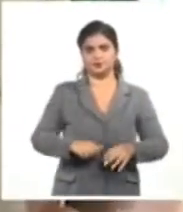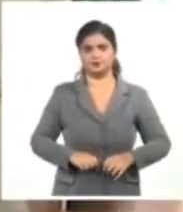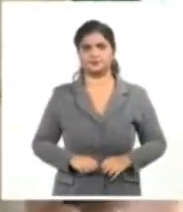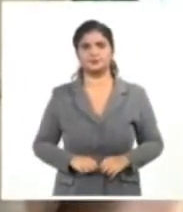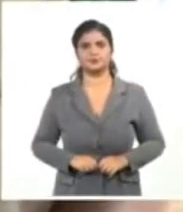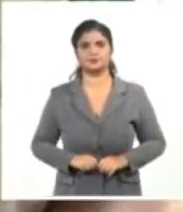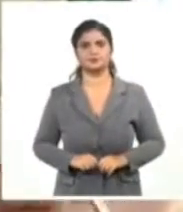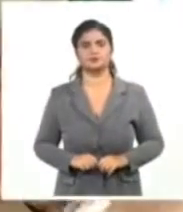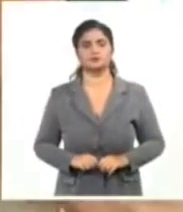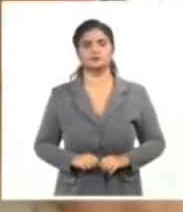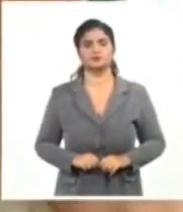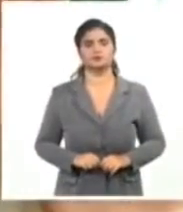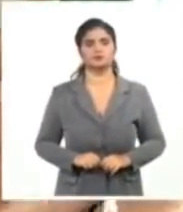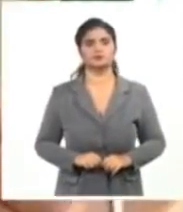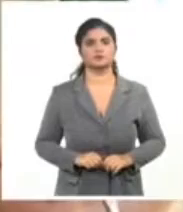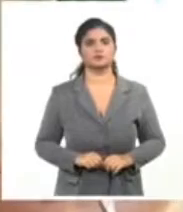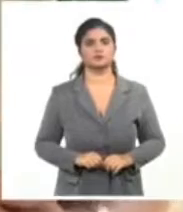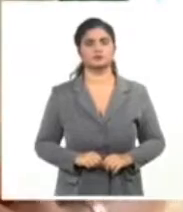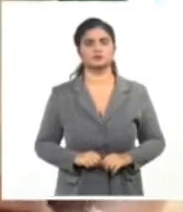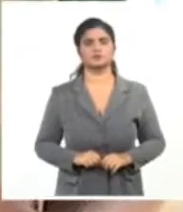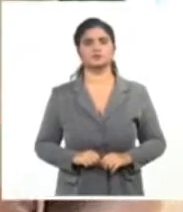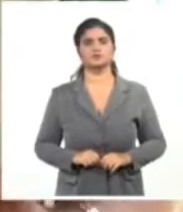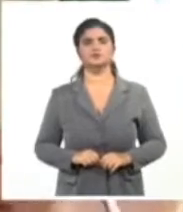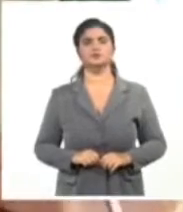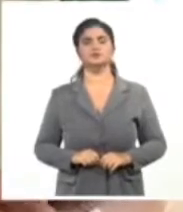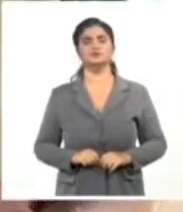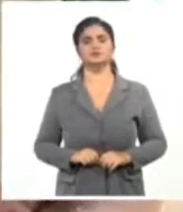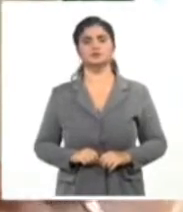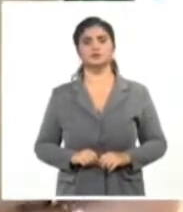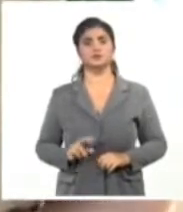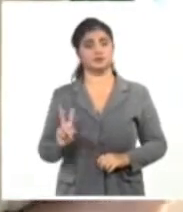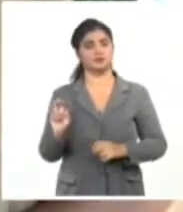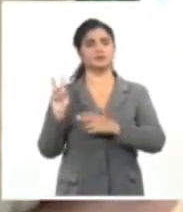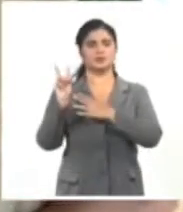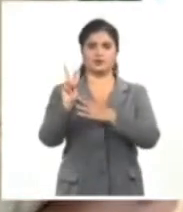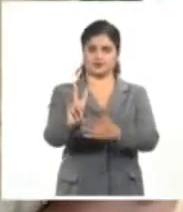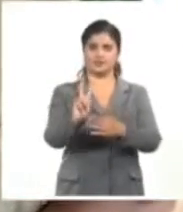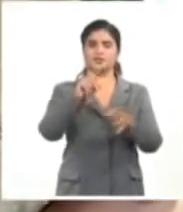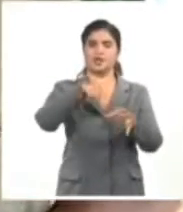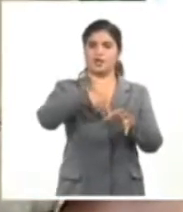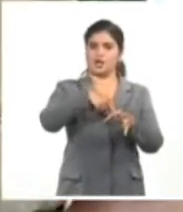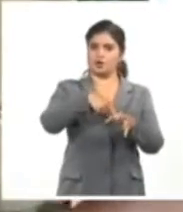ampliada de todo cuanto está aconteciendo en esta segunda visita gubernamental